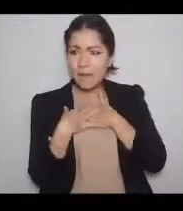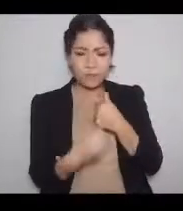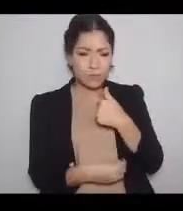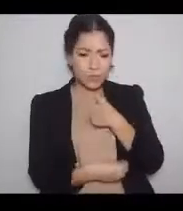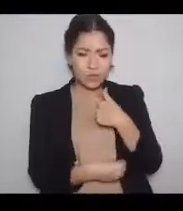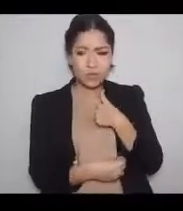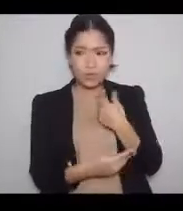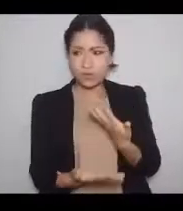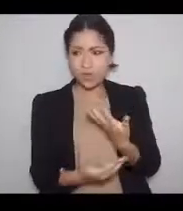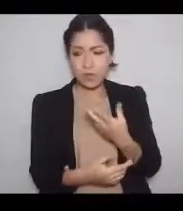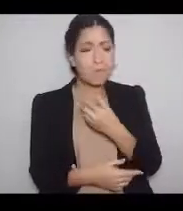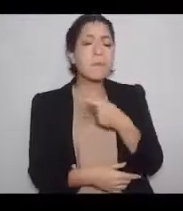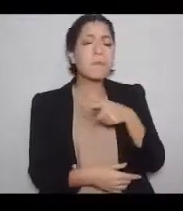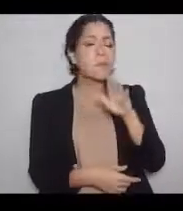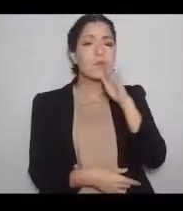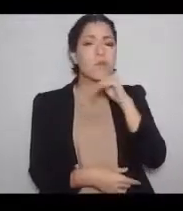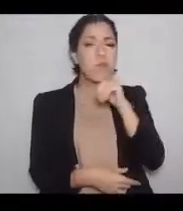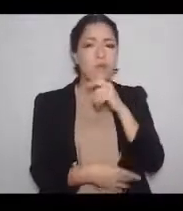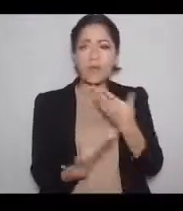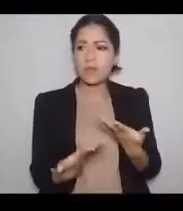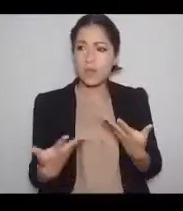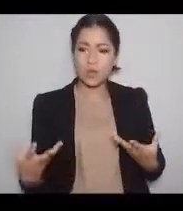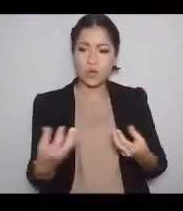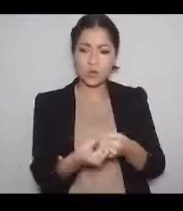como la incierta luna.